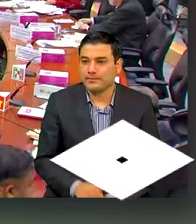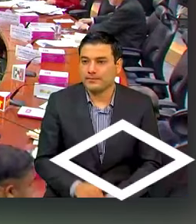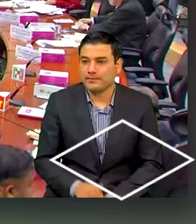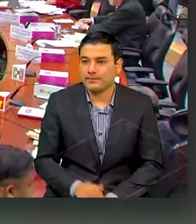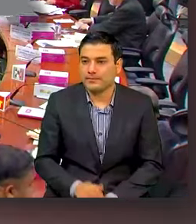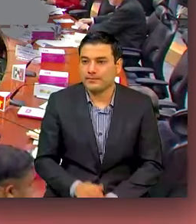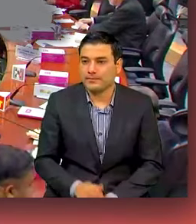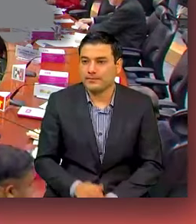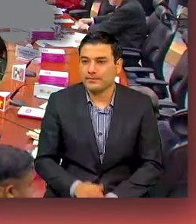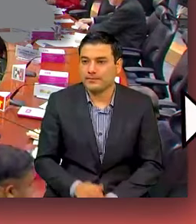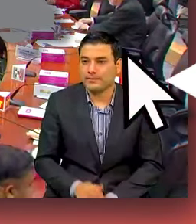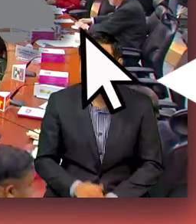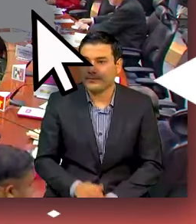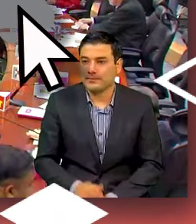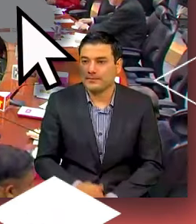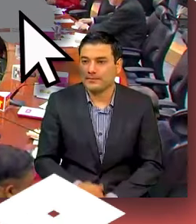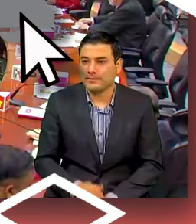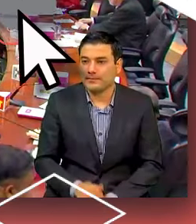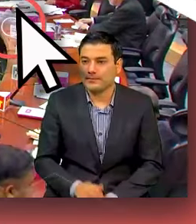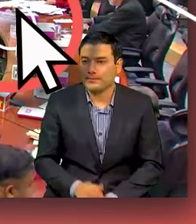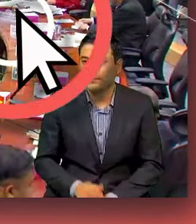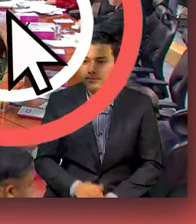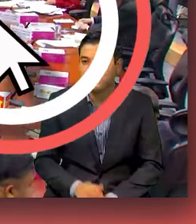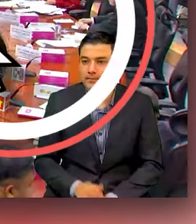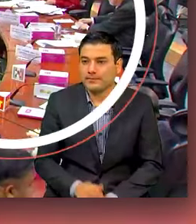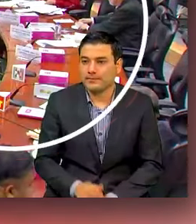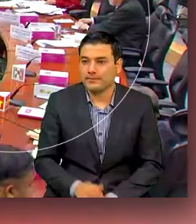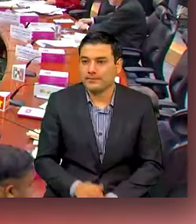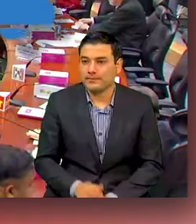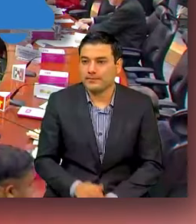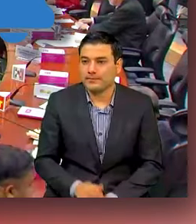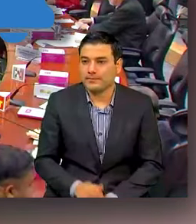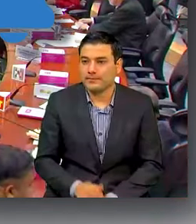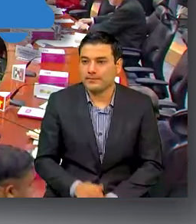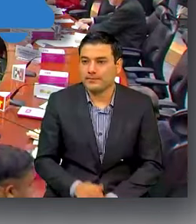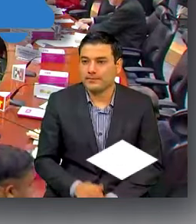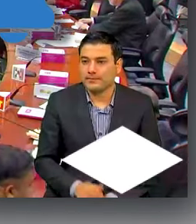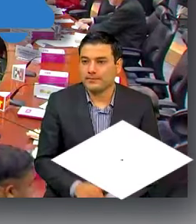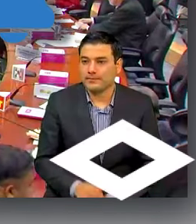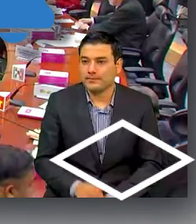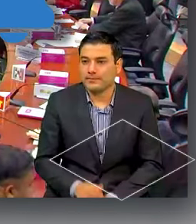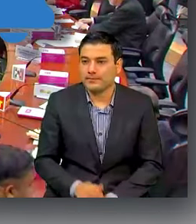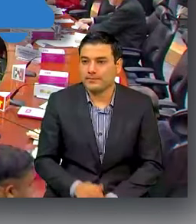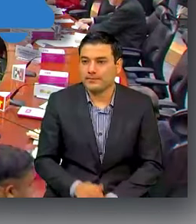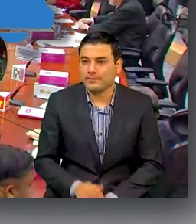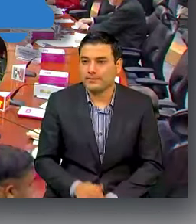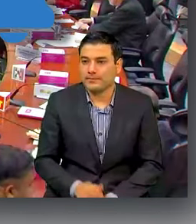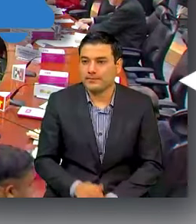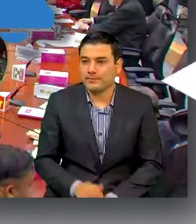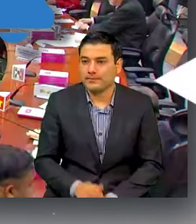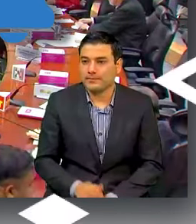Gracias. Dale en me gusta, suscríbete, activa la campanita y compártelo para que más gente lo vea.